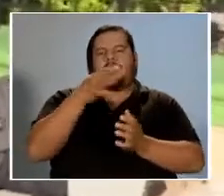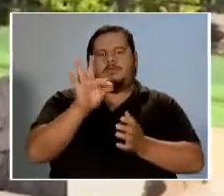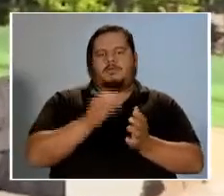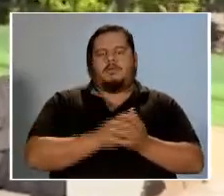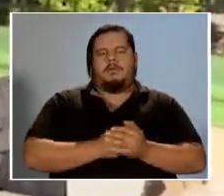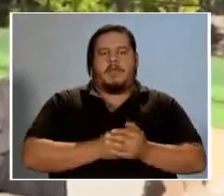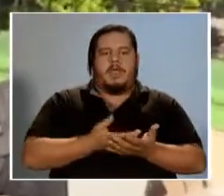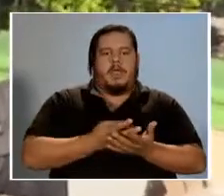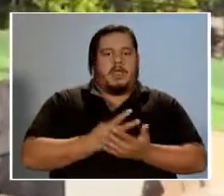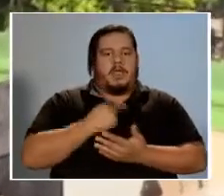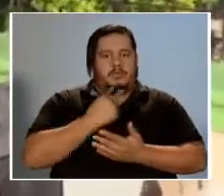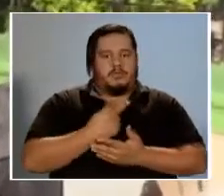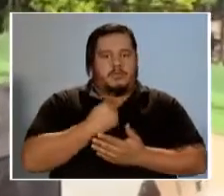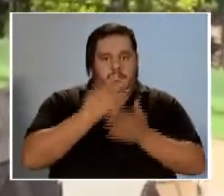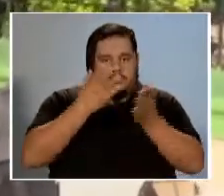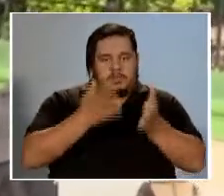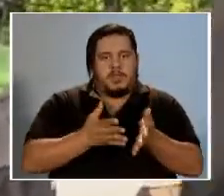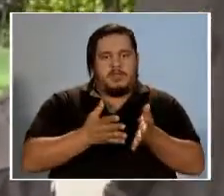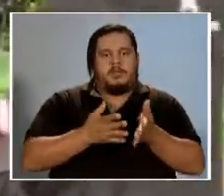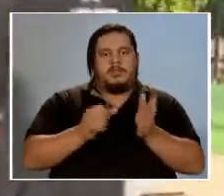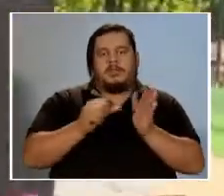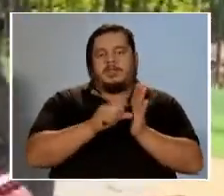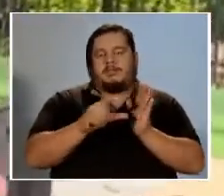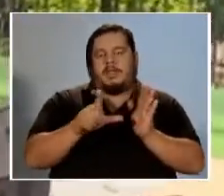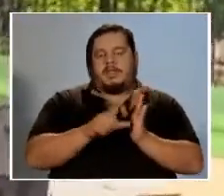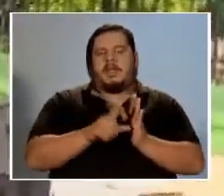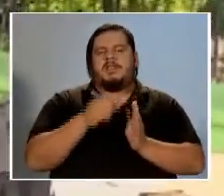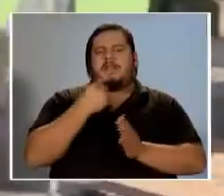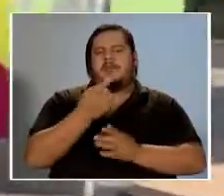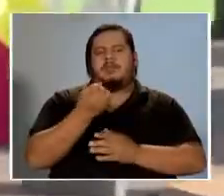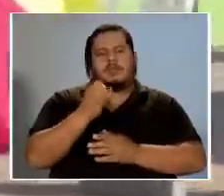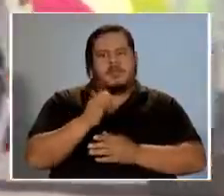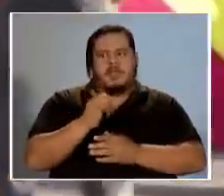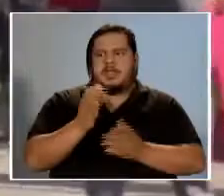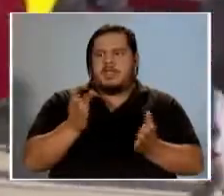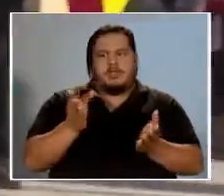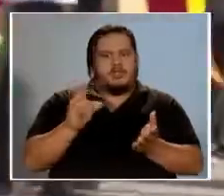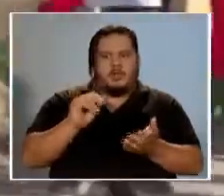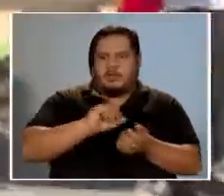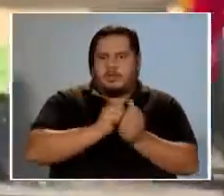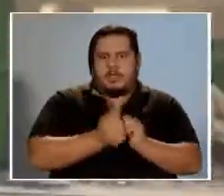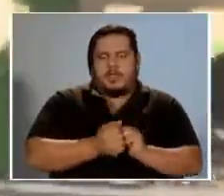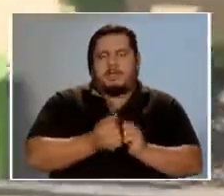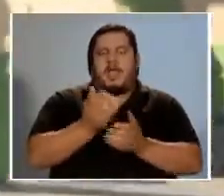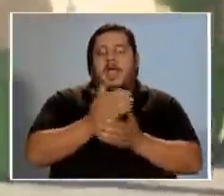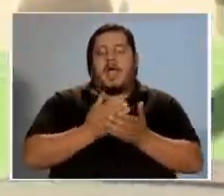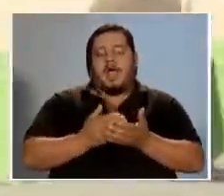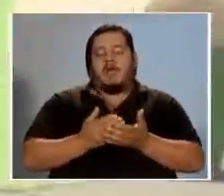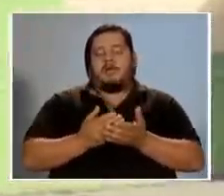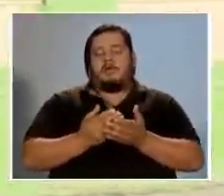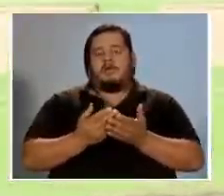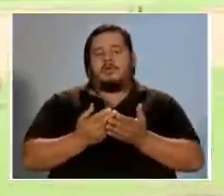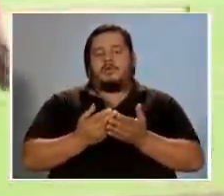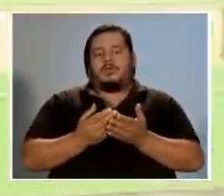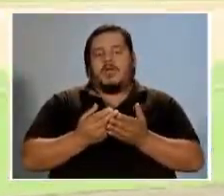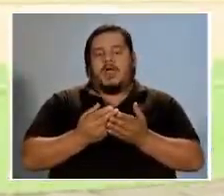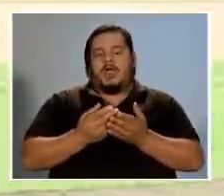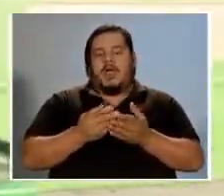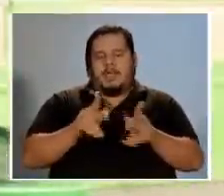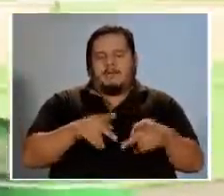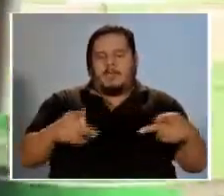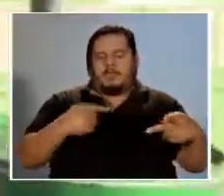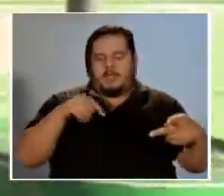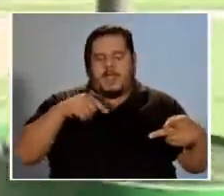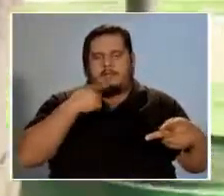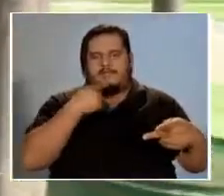Corte Suprema de Justicia aclararon que por no actualizarse el sistema de gestión interno, varios medios informaron en un primer momento que la Sala